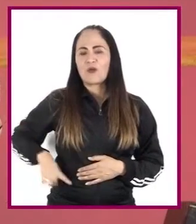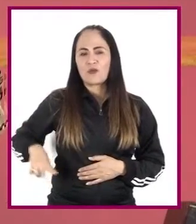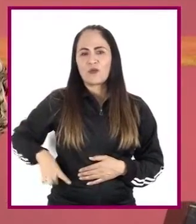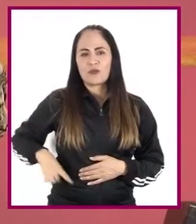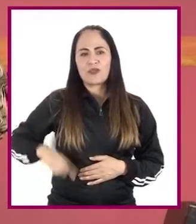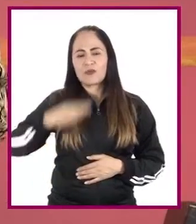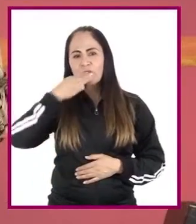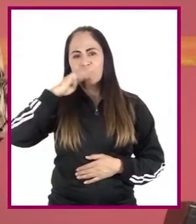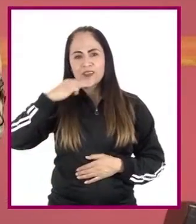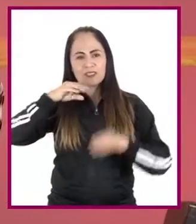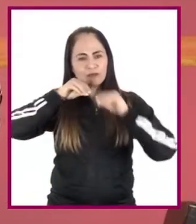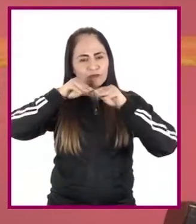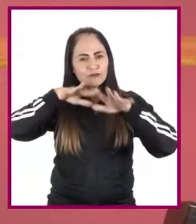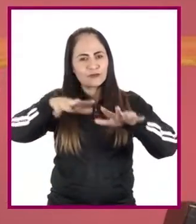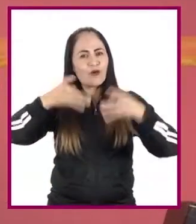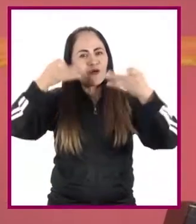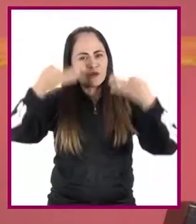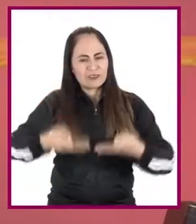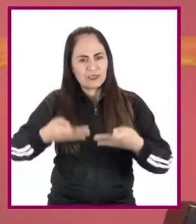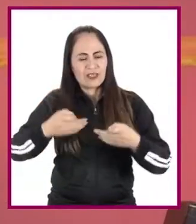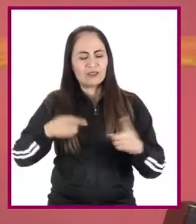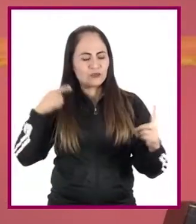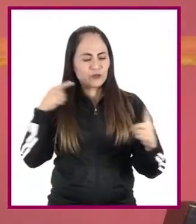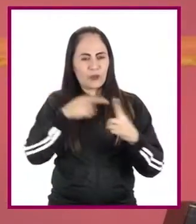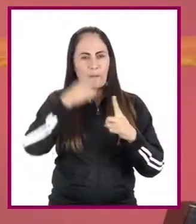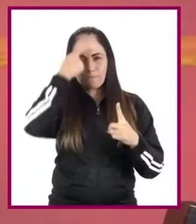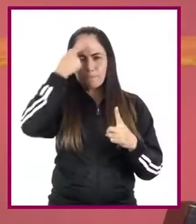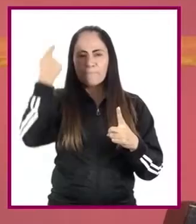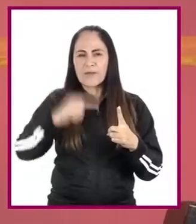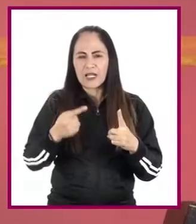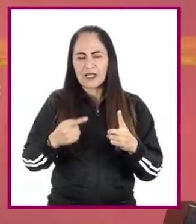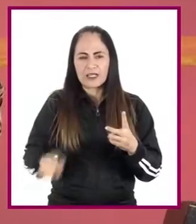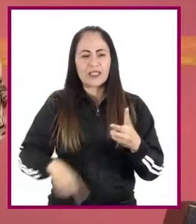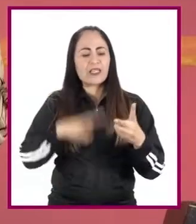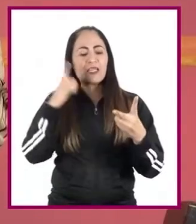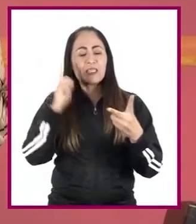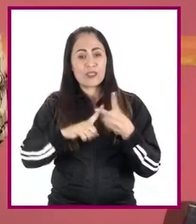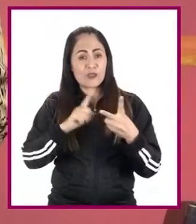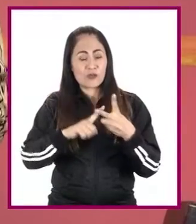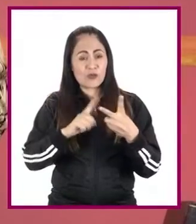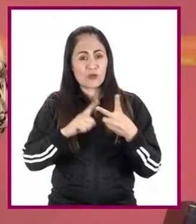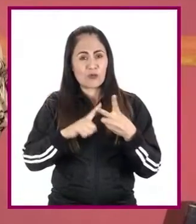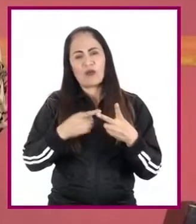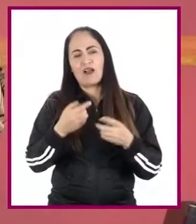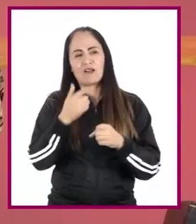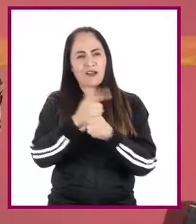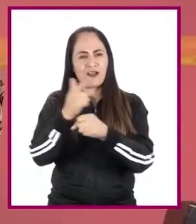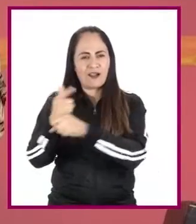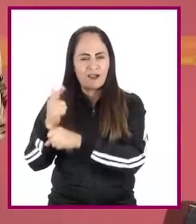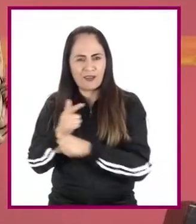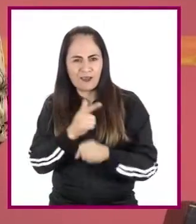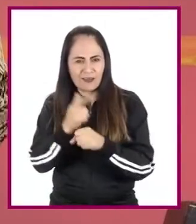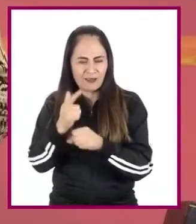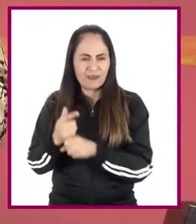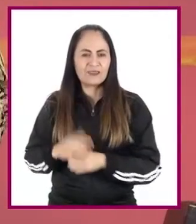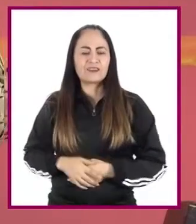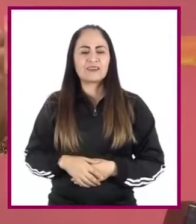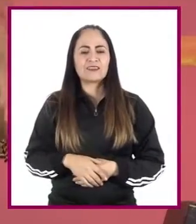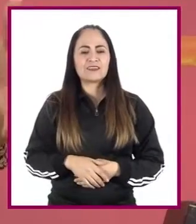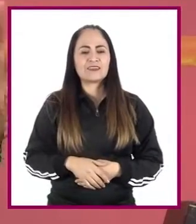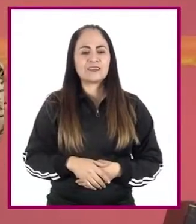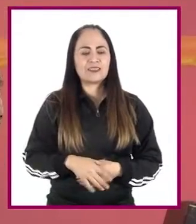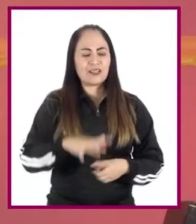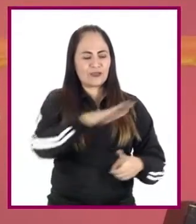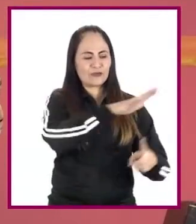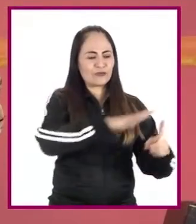oficiales y su propósito, identificar recursos aurales en campañas oficiales. Conocimos los recursos naturales que se usan